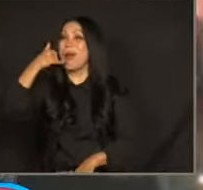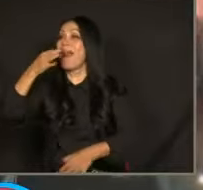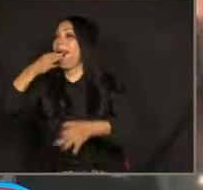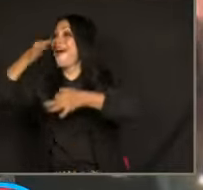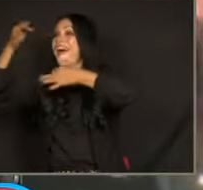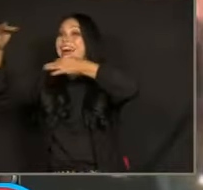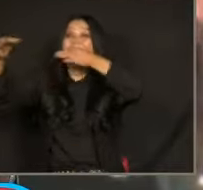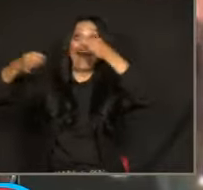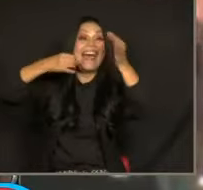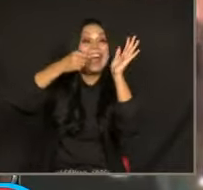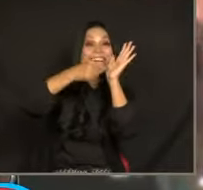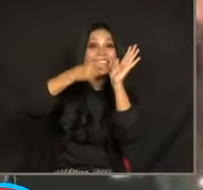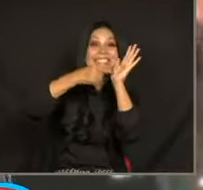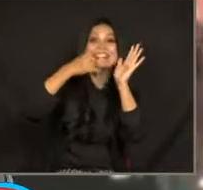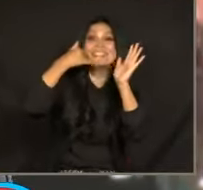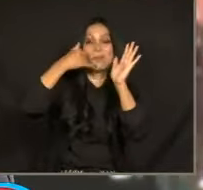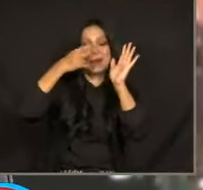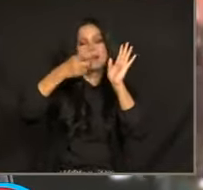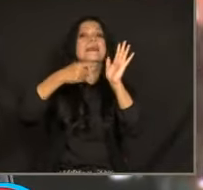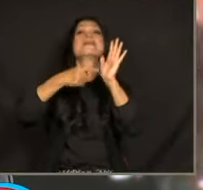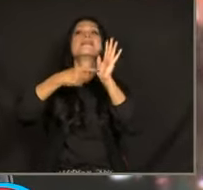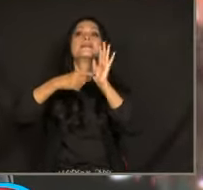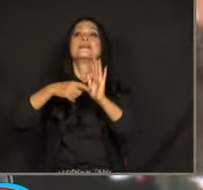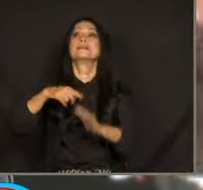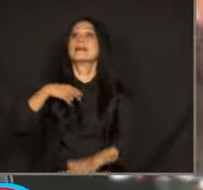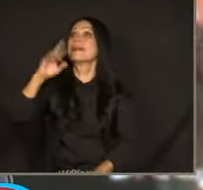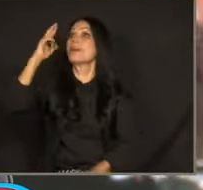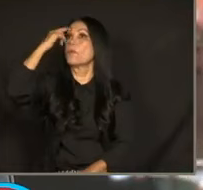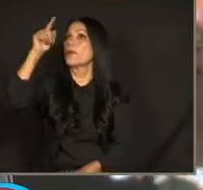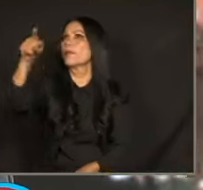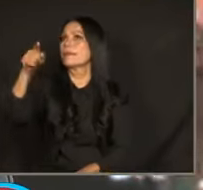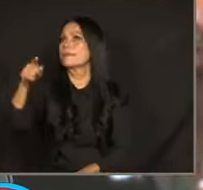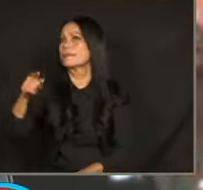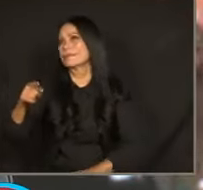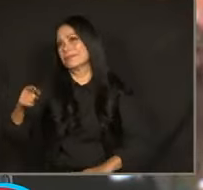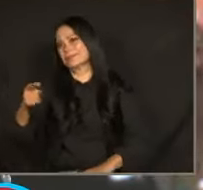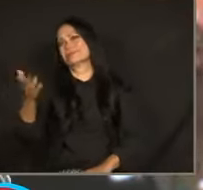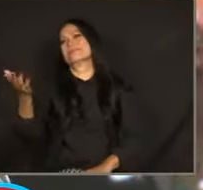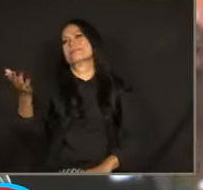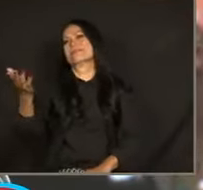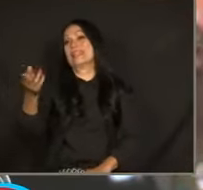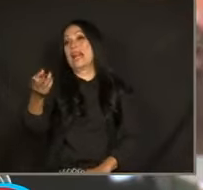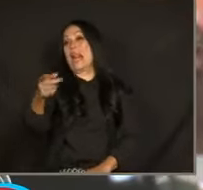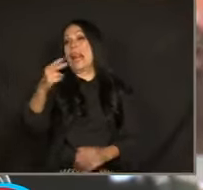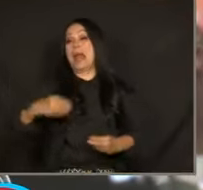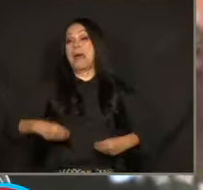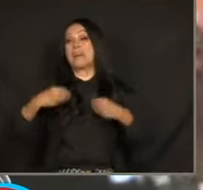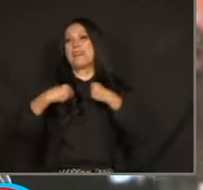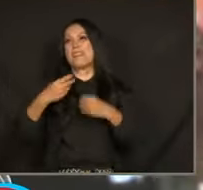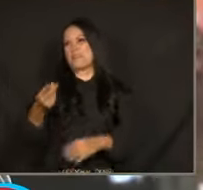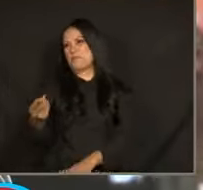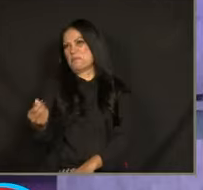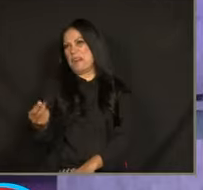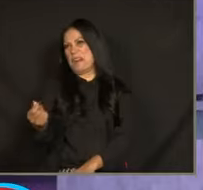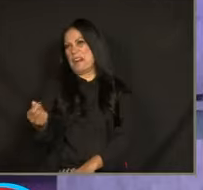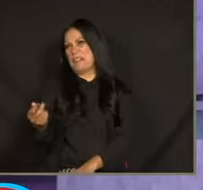y recuerden amigos la vida es perra porque si fuera zorra Sería fácil una